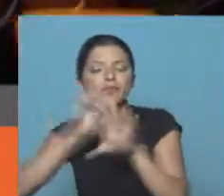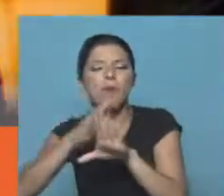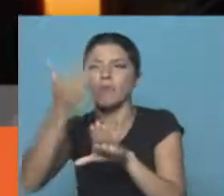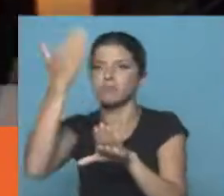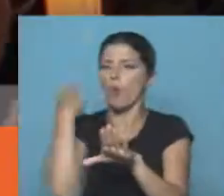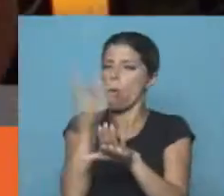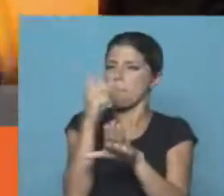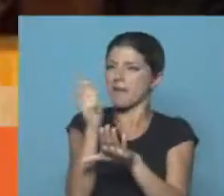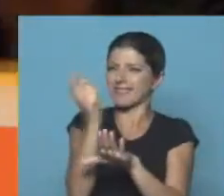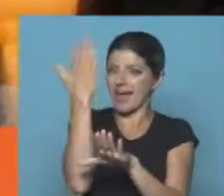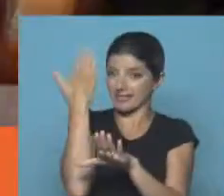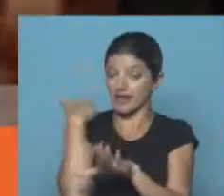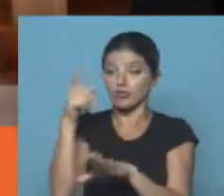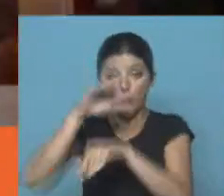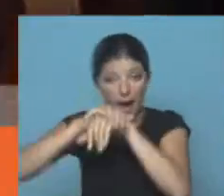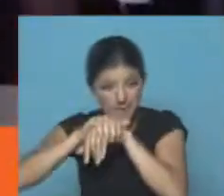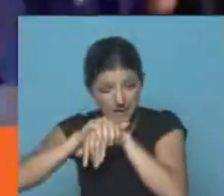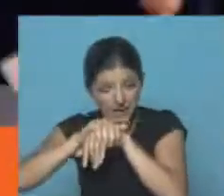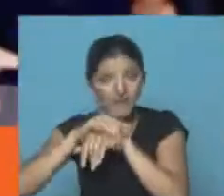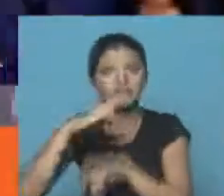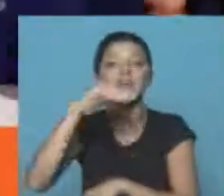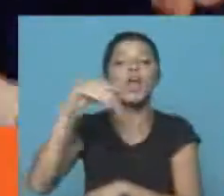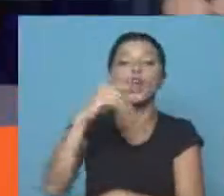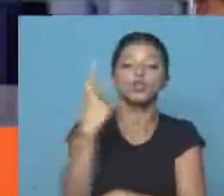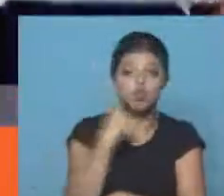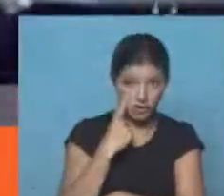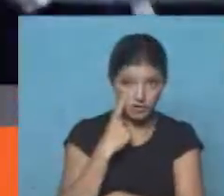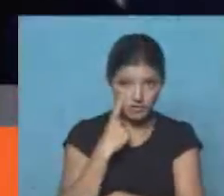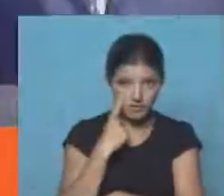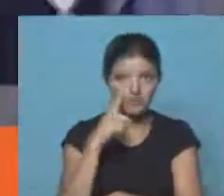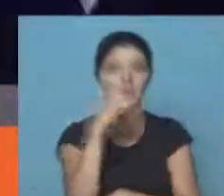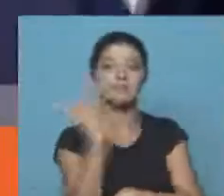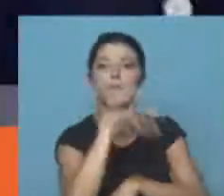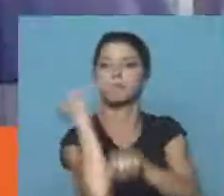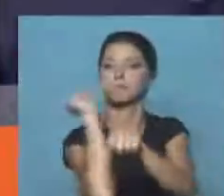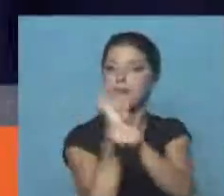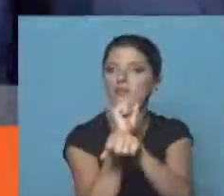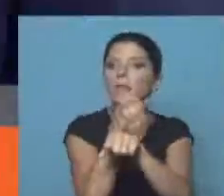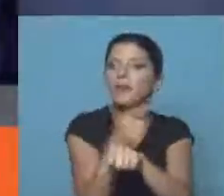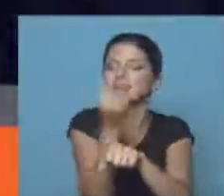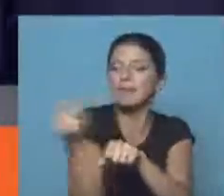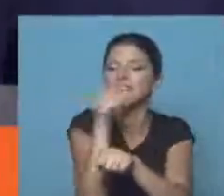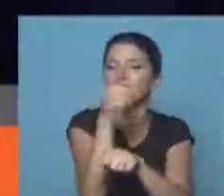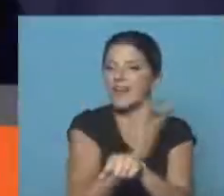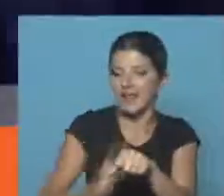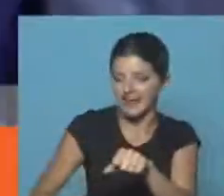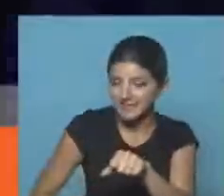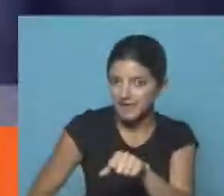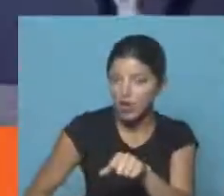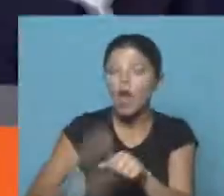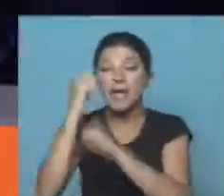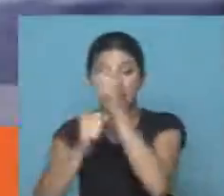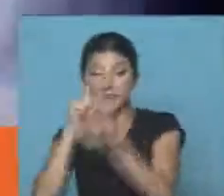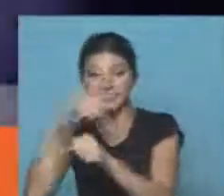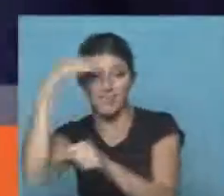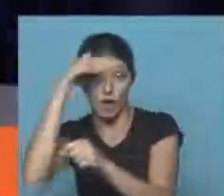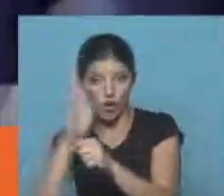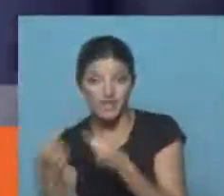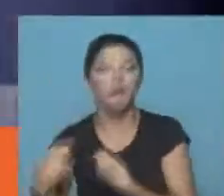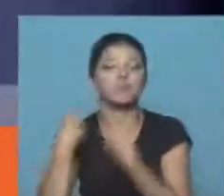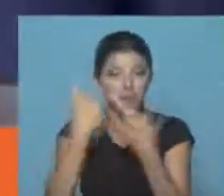Grave crisis institucional en Corea del Sur por denuncias de corrupción que involucran a la presidenta Park. La presidenta presentó la renuncia, pero